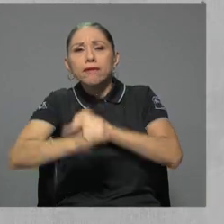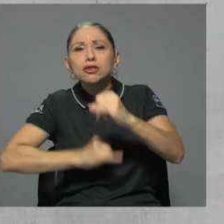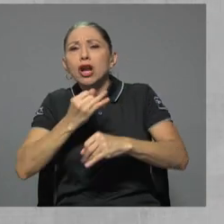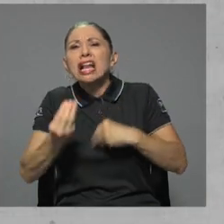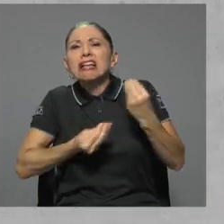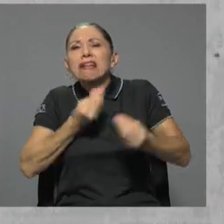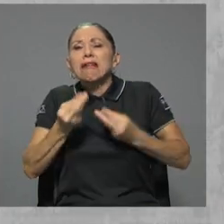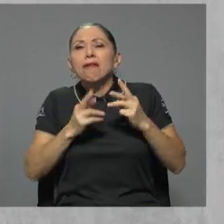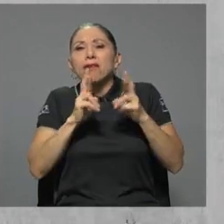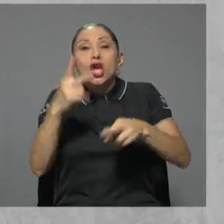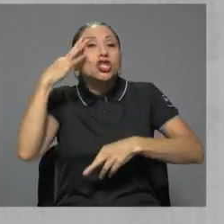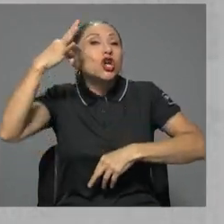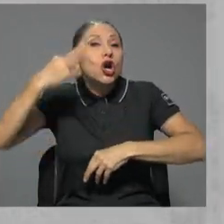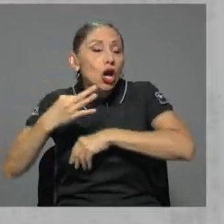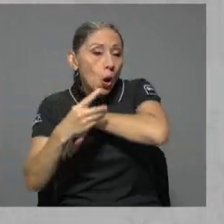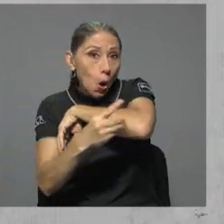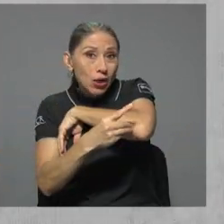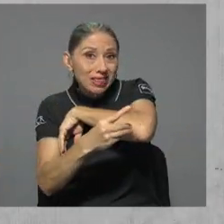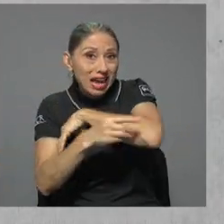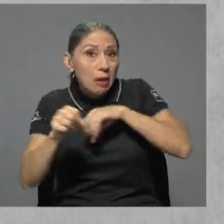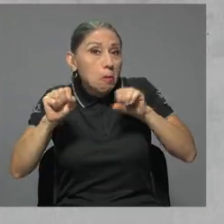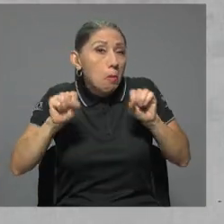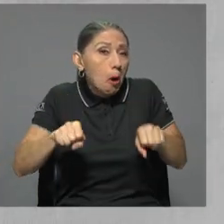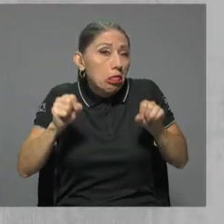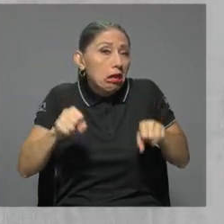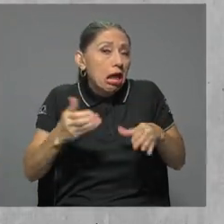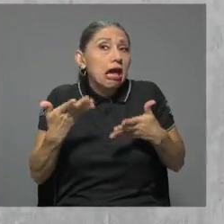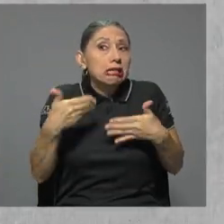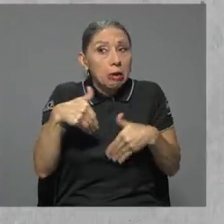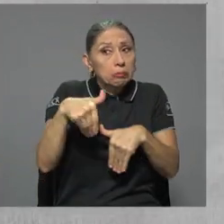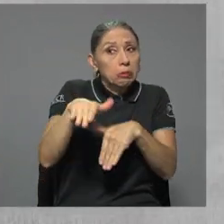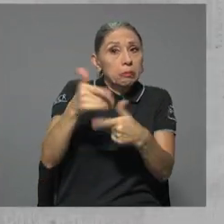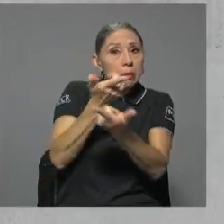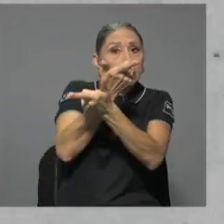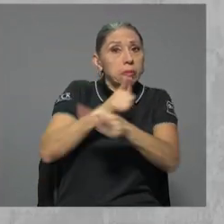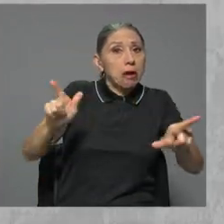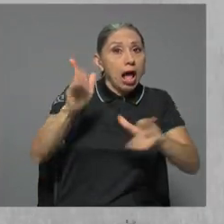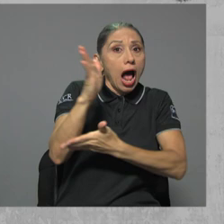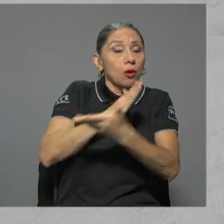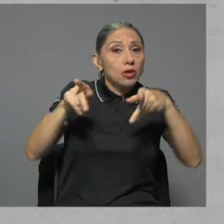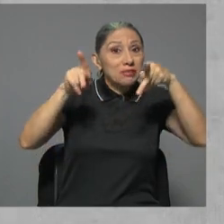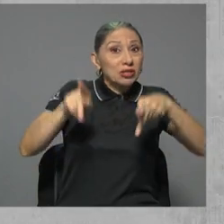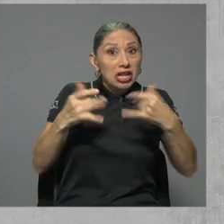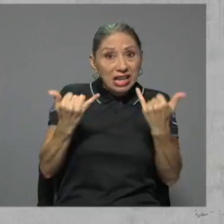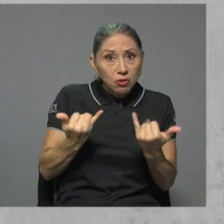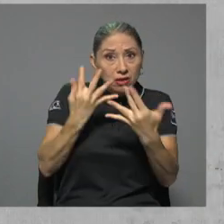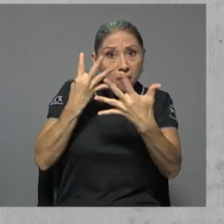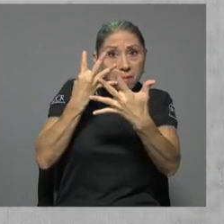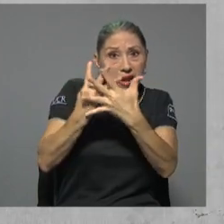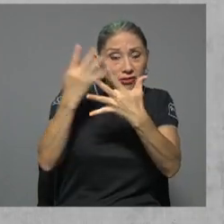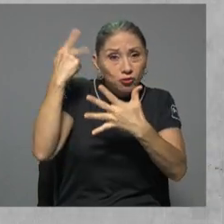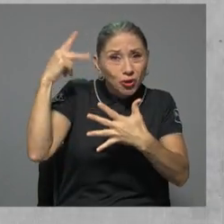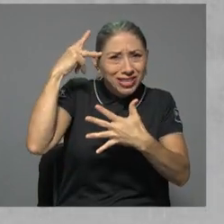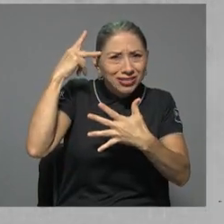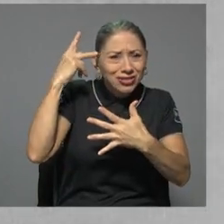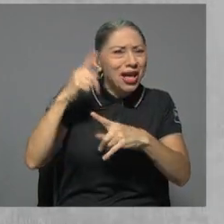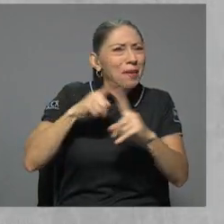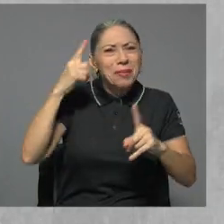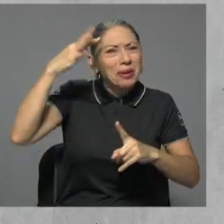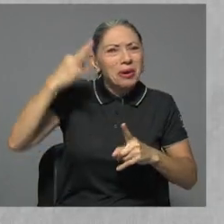acceder en algún momento soltar a algunos presos políticos pero no creo que quiera o que acepte